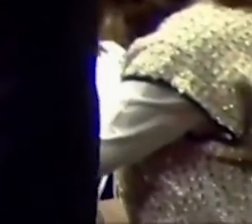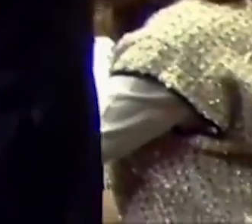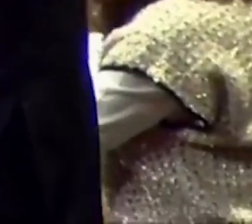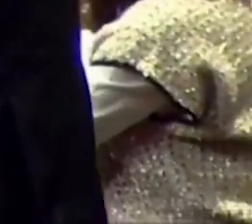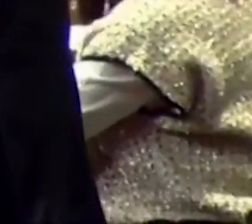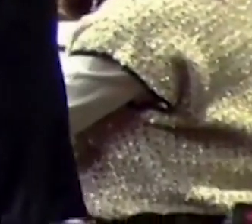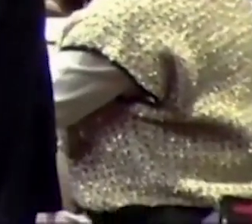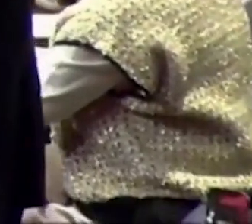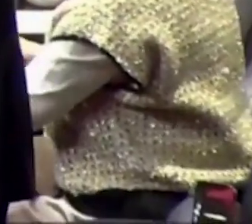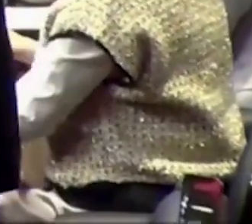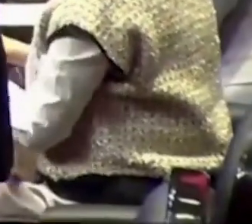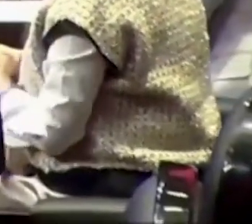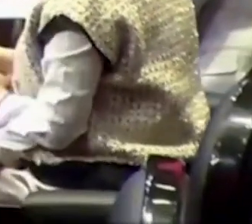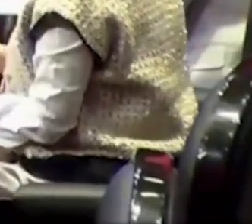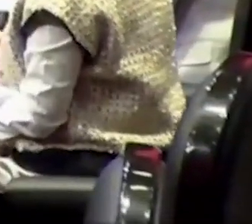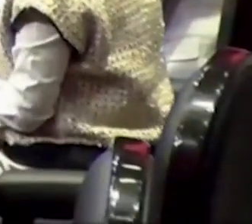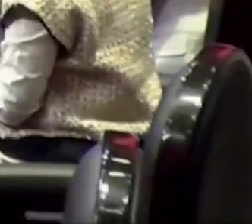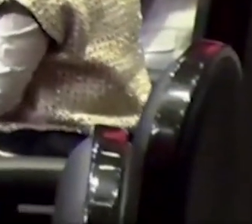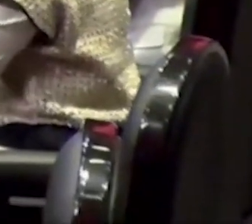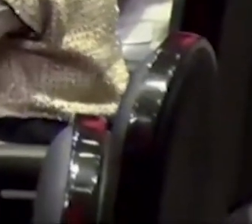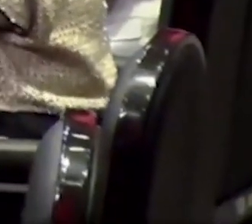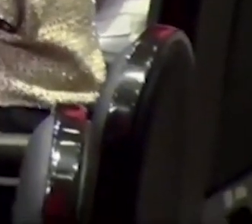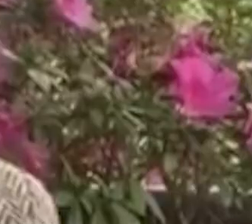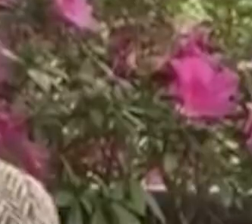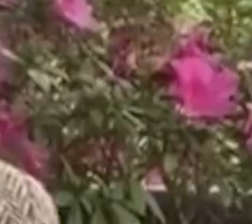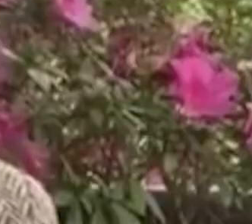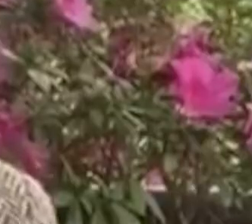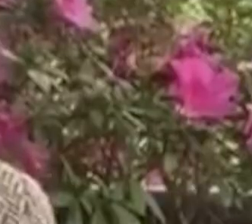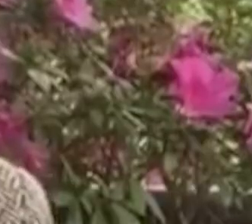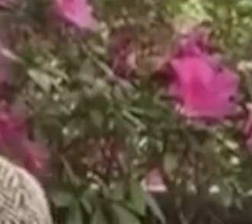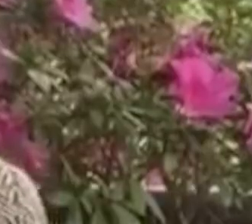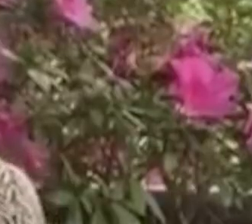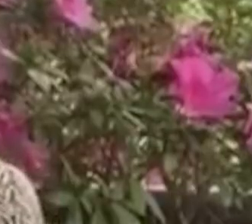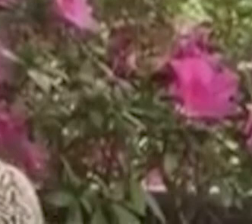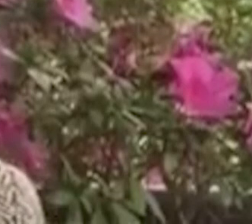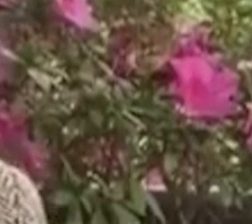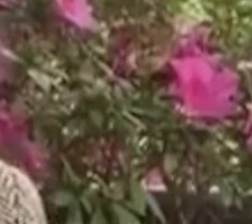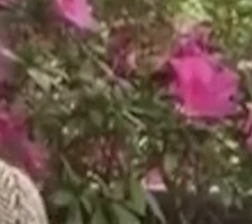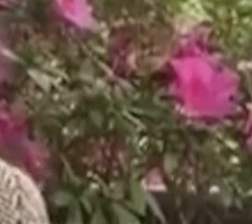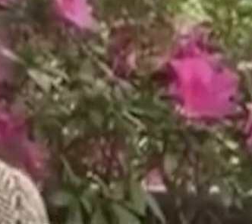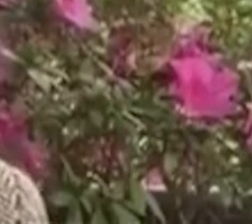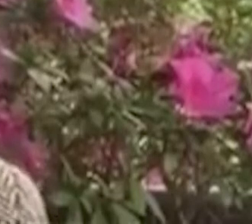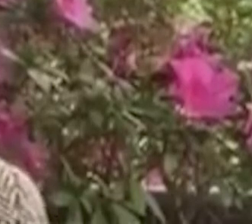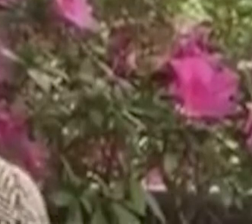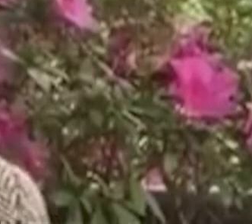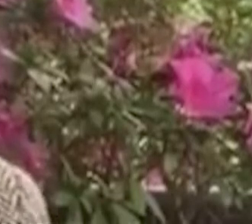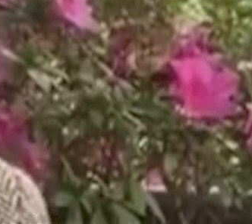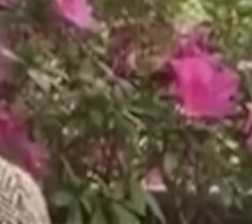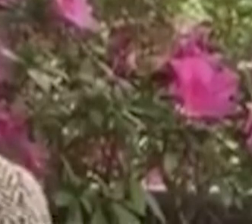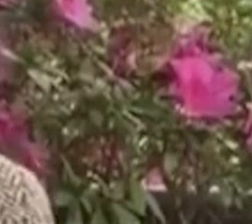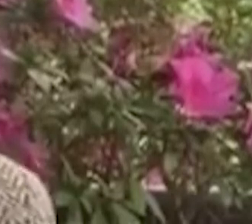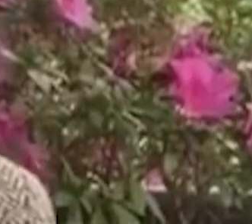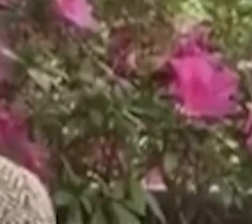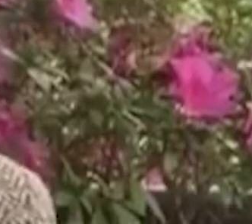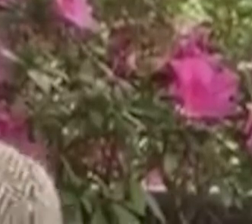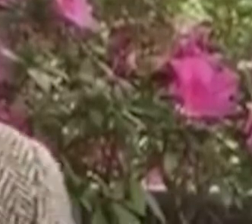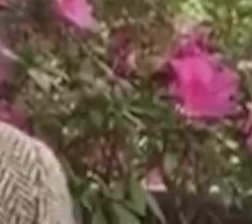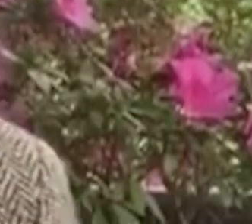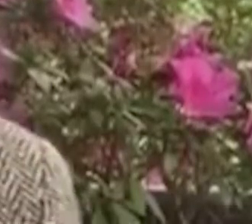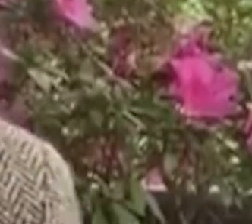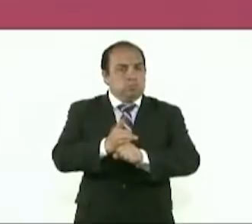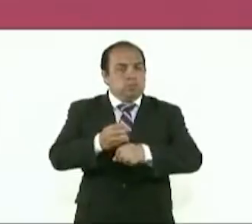principal promotor en contra del instituto, por lo que habría que decirle que defienda al INE, pero no por estos